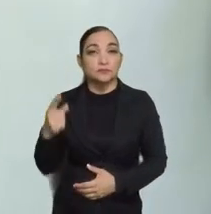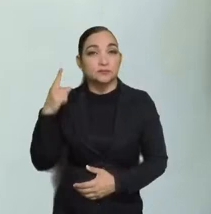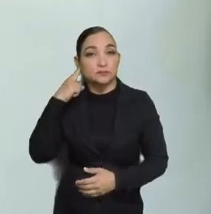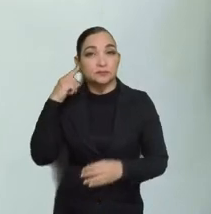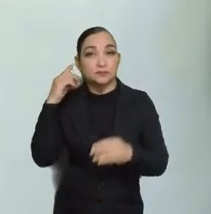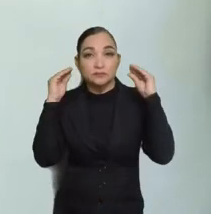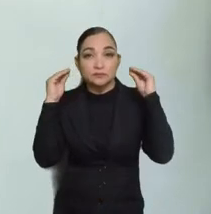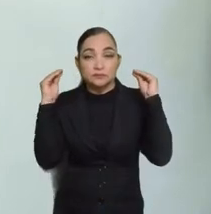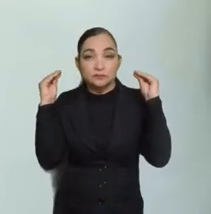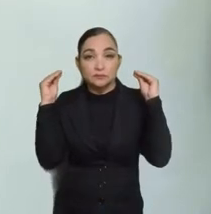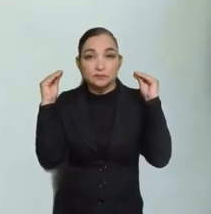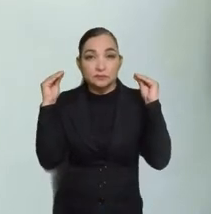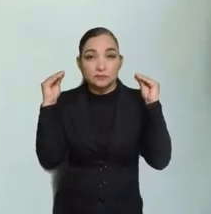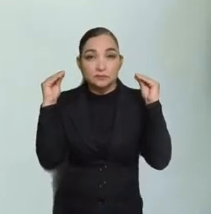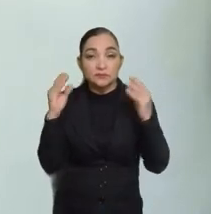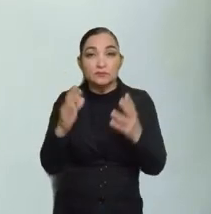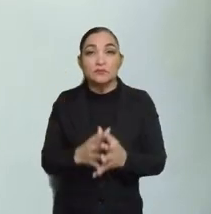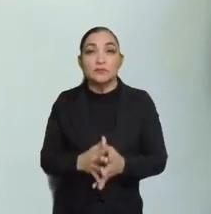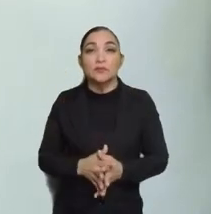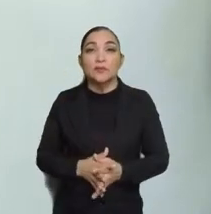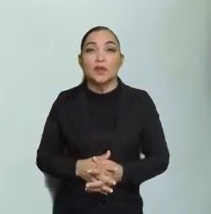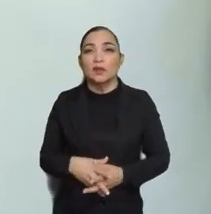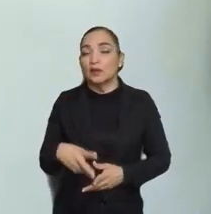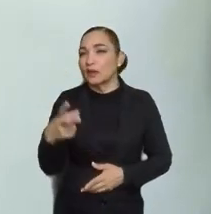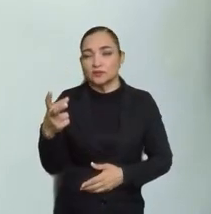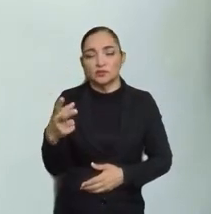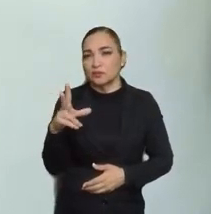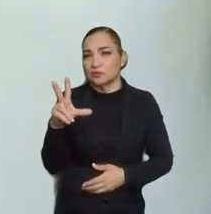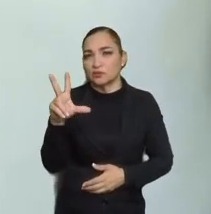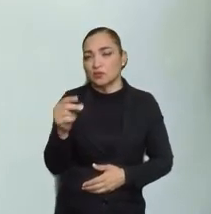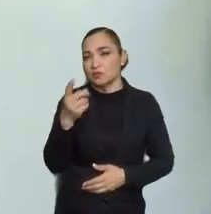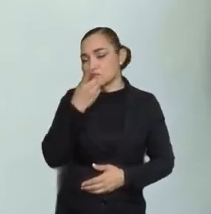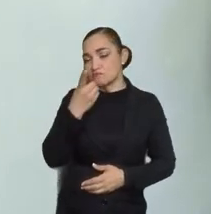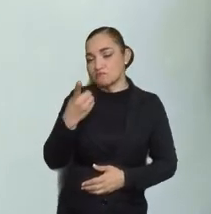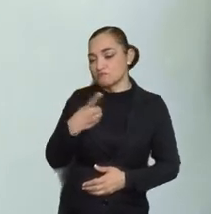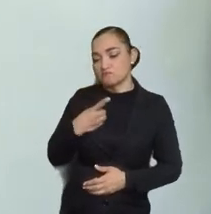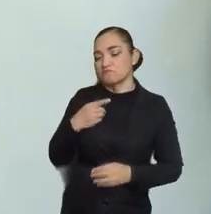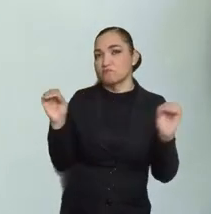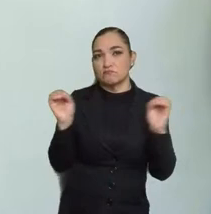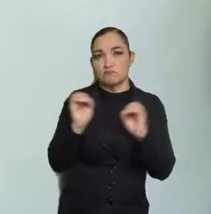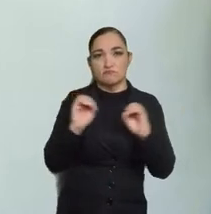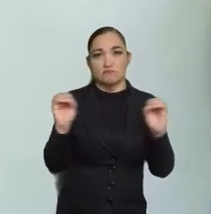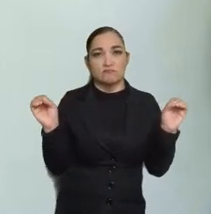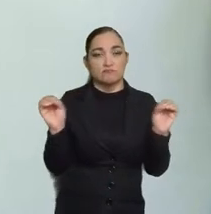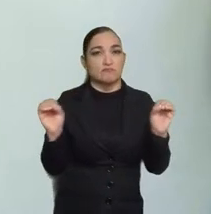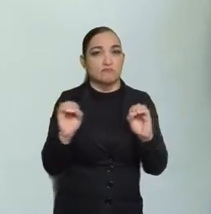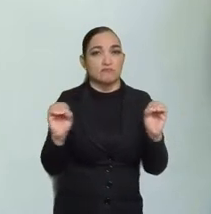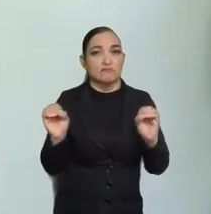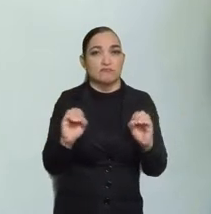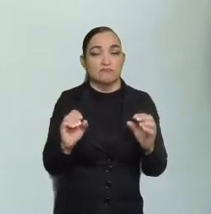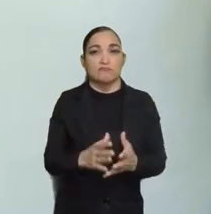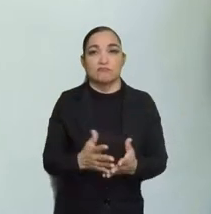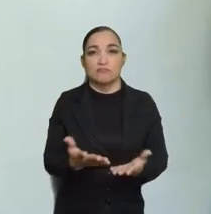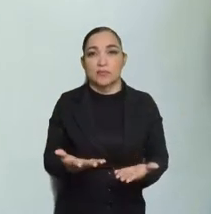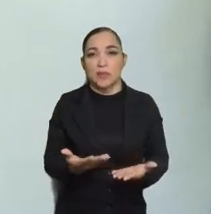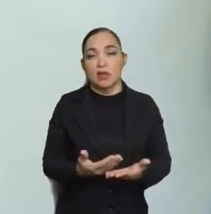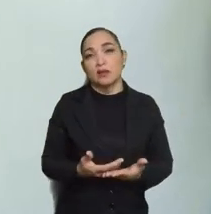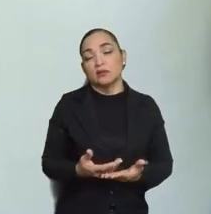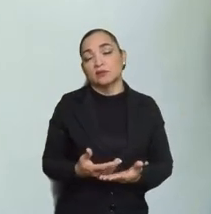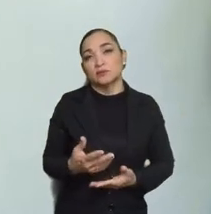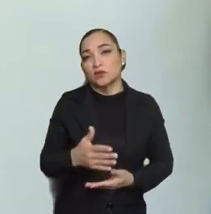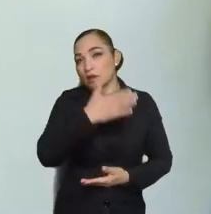No sé, eso no nos dijeron, si está aquí o están, o lo llevaron a México,